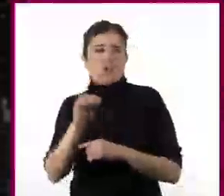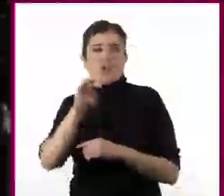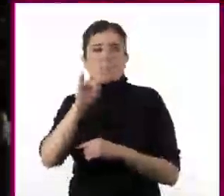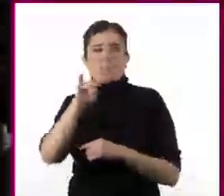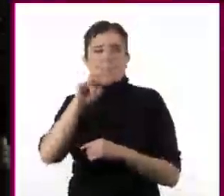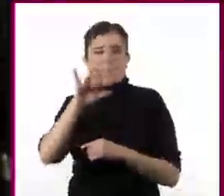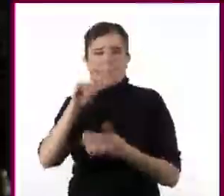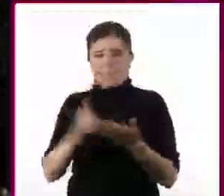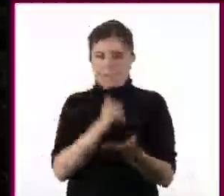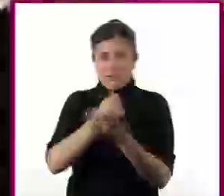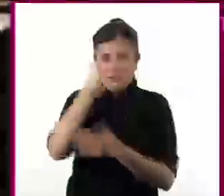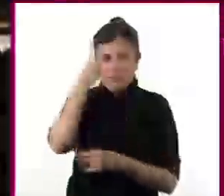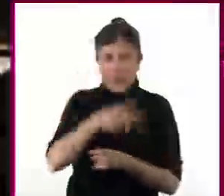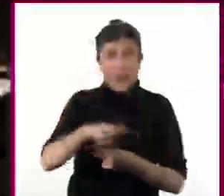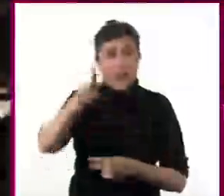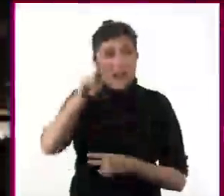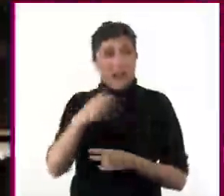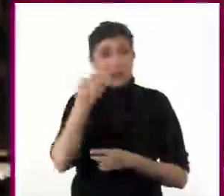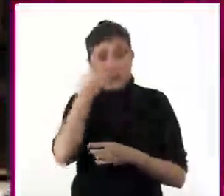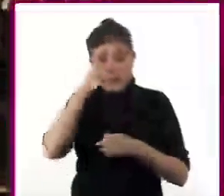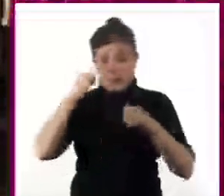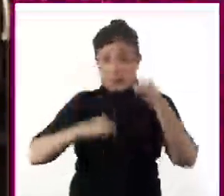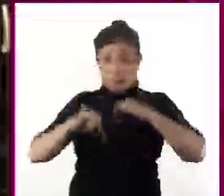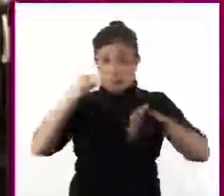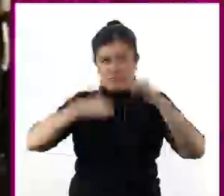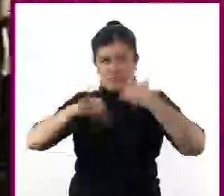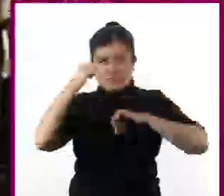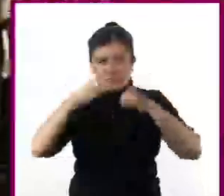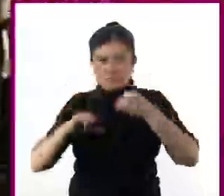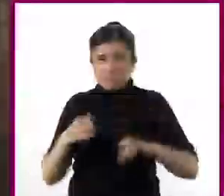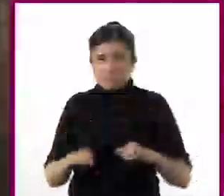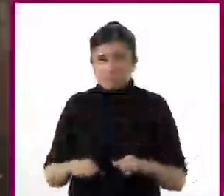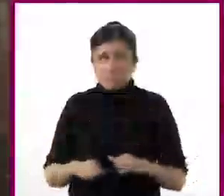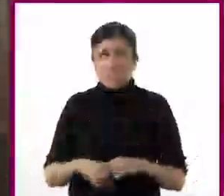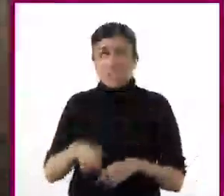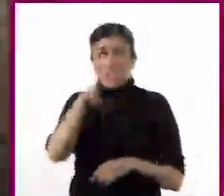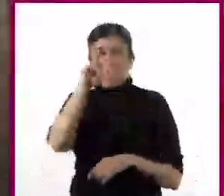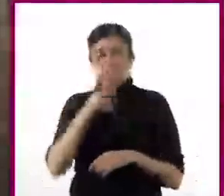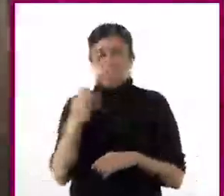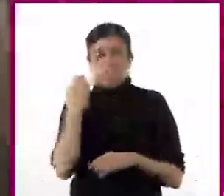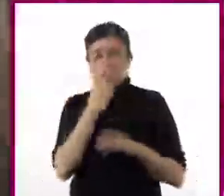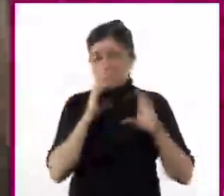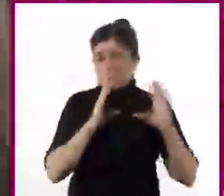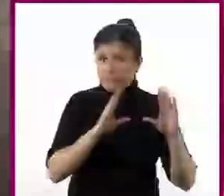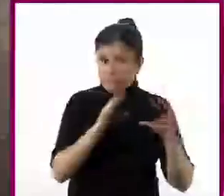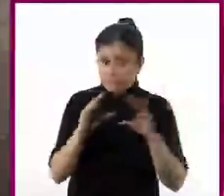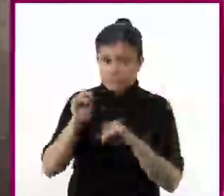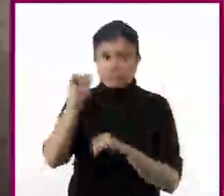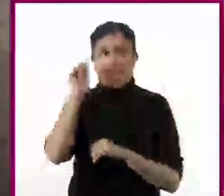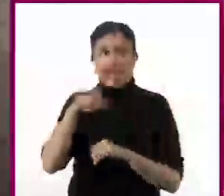México, el Real Colegio de Cirugía, la Real Academia de San Carlos